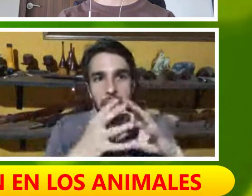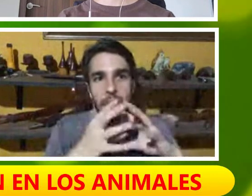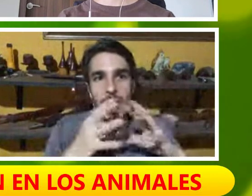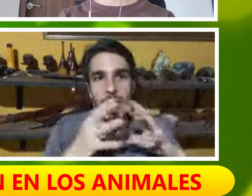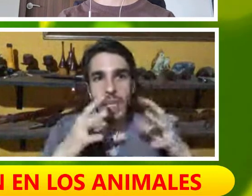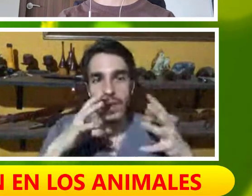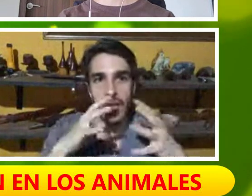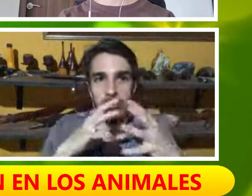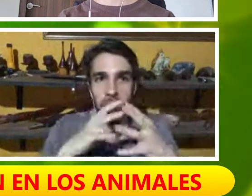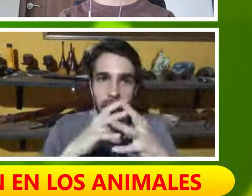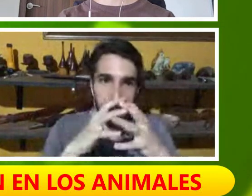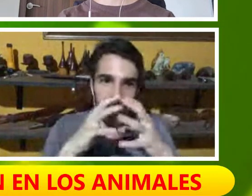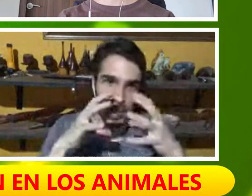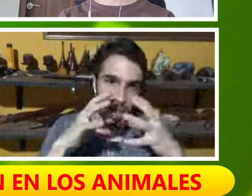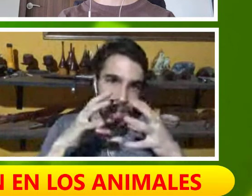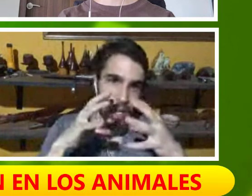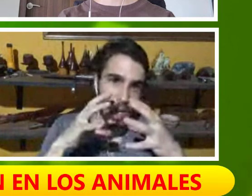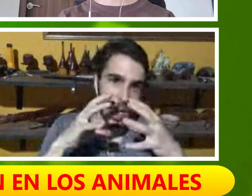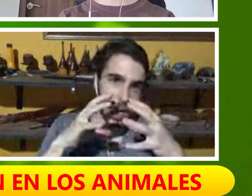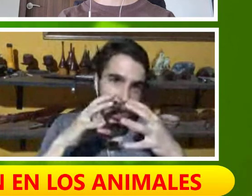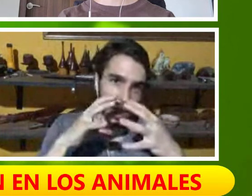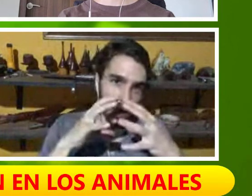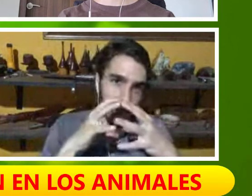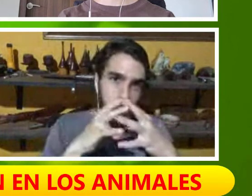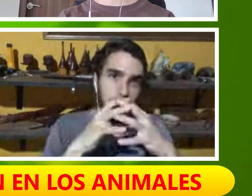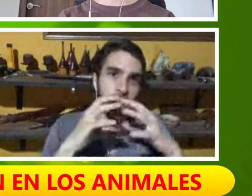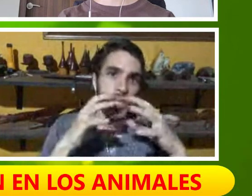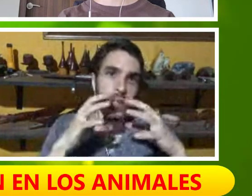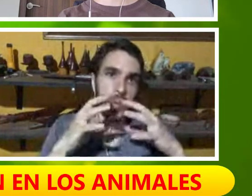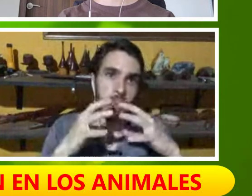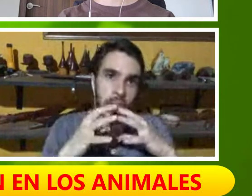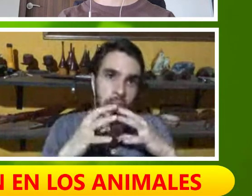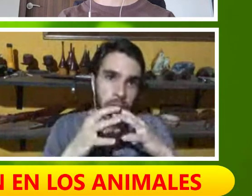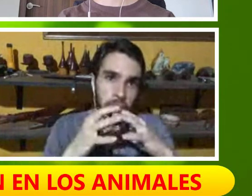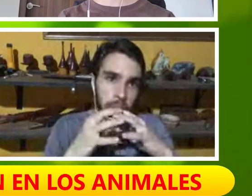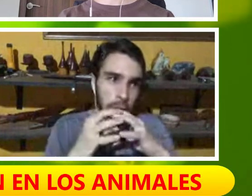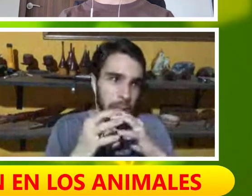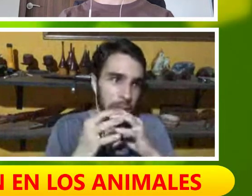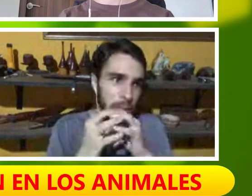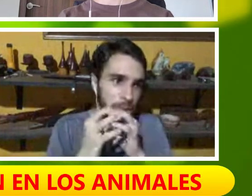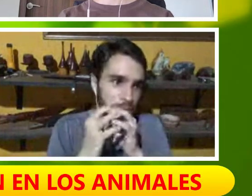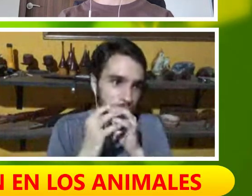la ciencia van encontrando esos puntos en común,